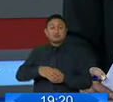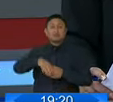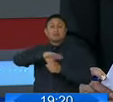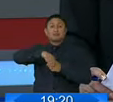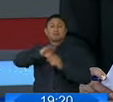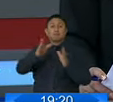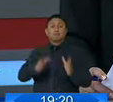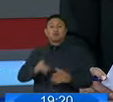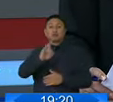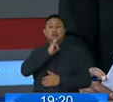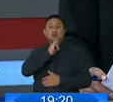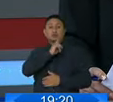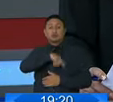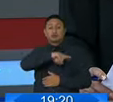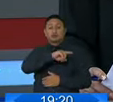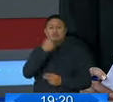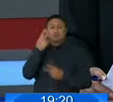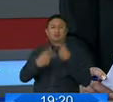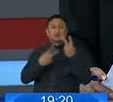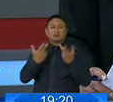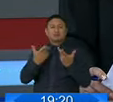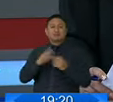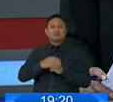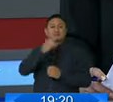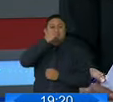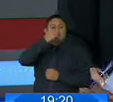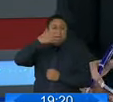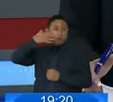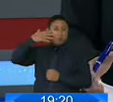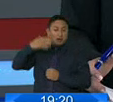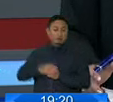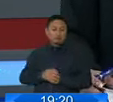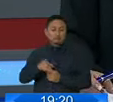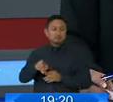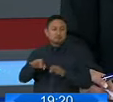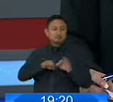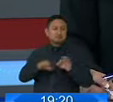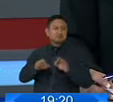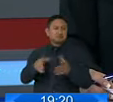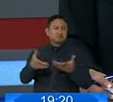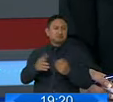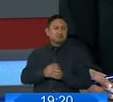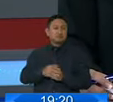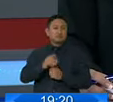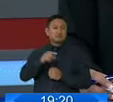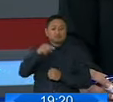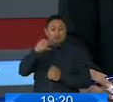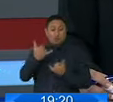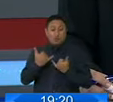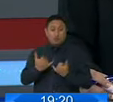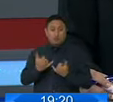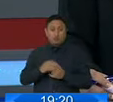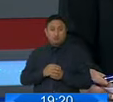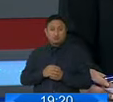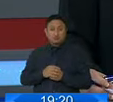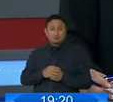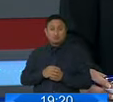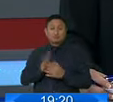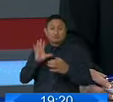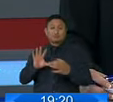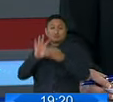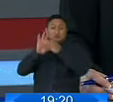del país del norte en una visita por la Amazonía ecuatoriana. Mencionó además que la coyuntura actual ha permitido